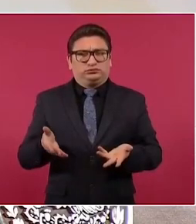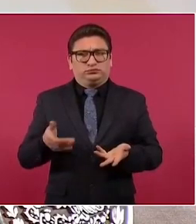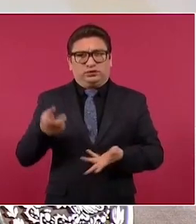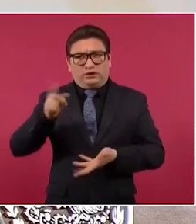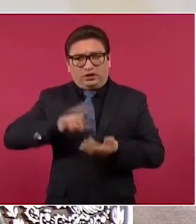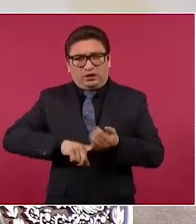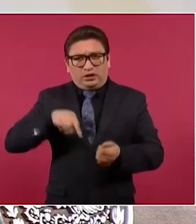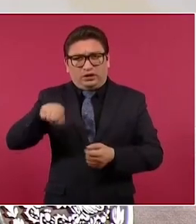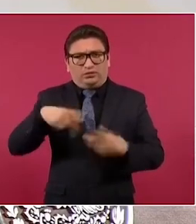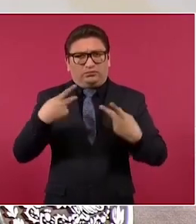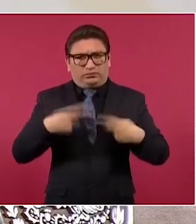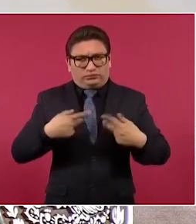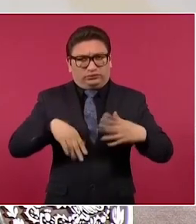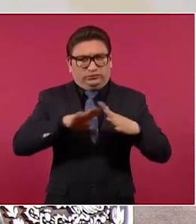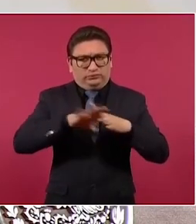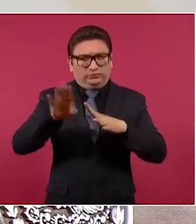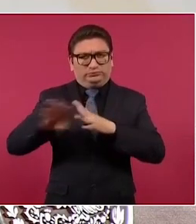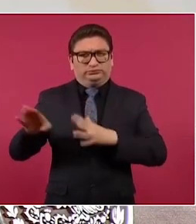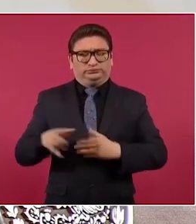a migrantes?